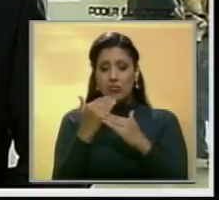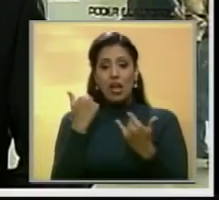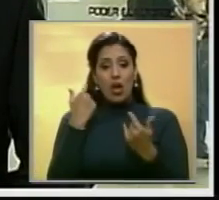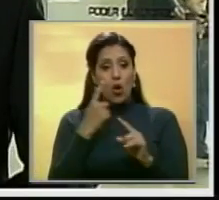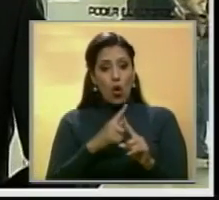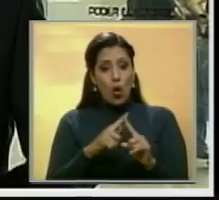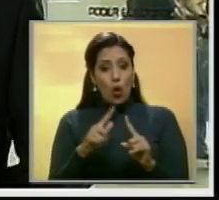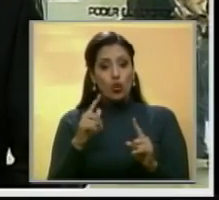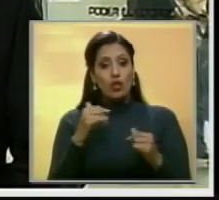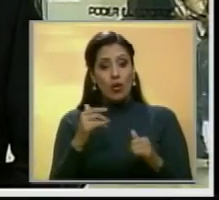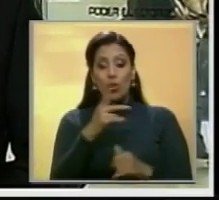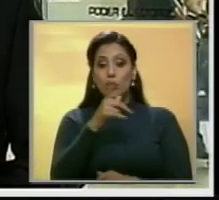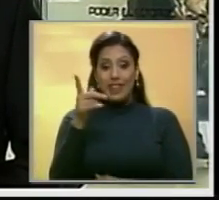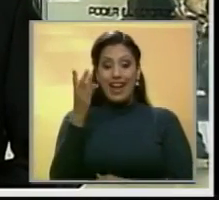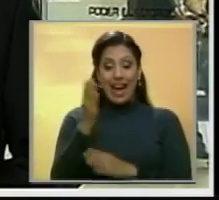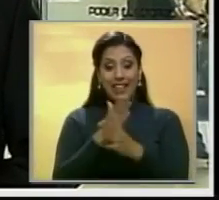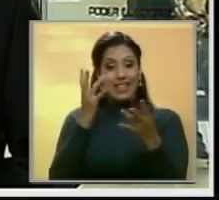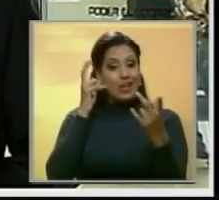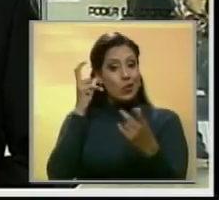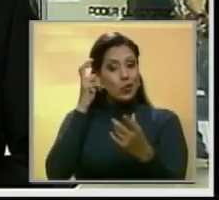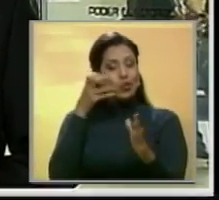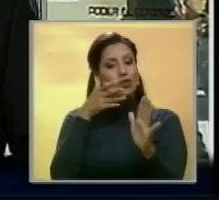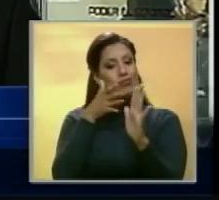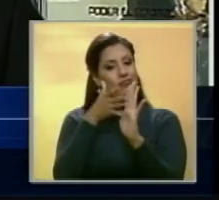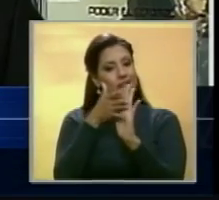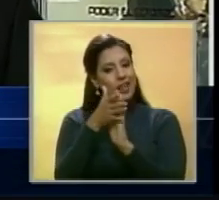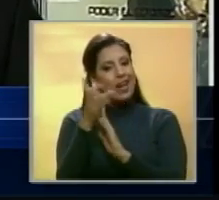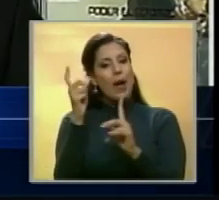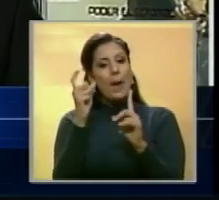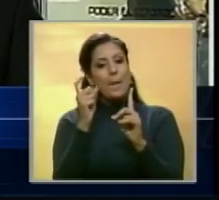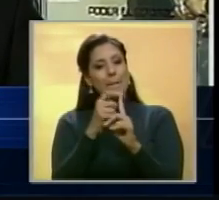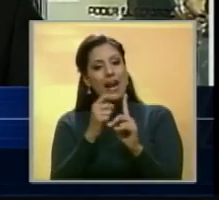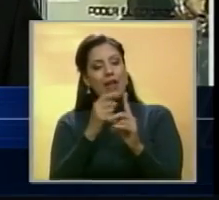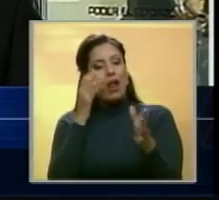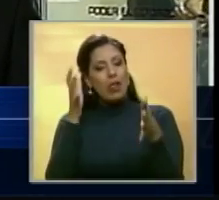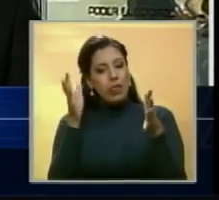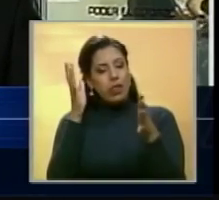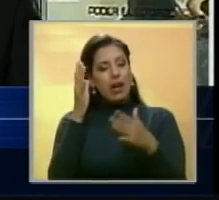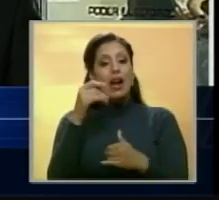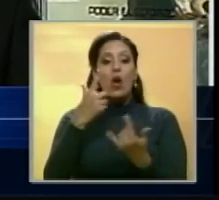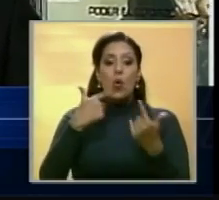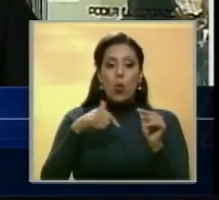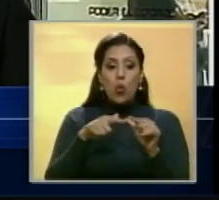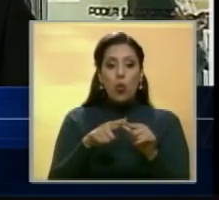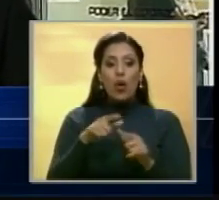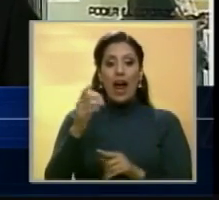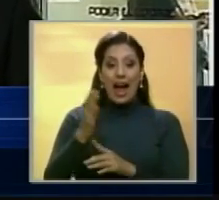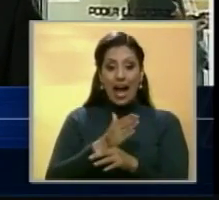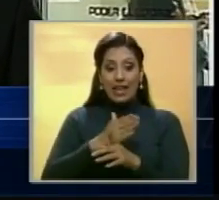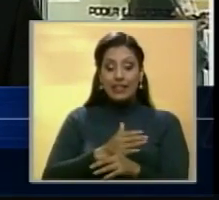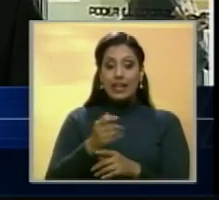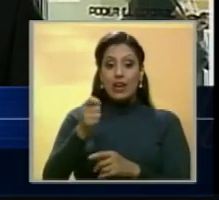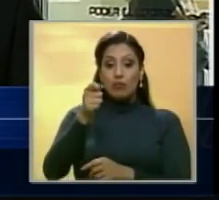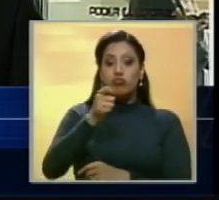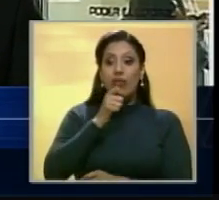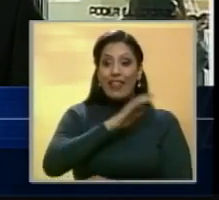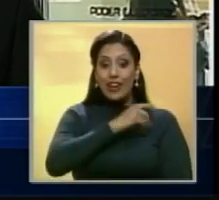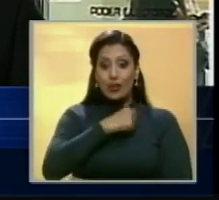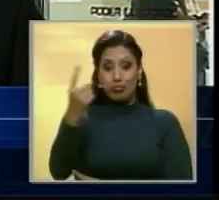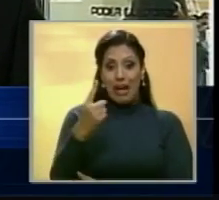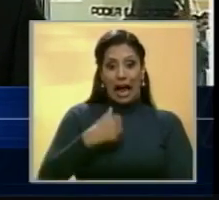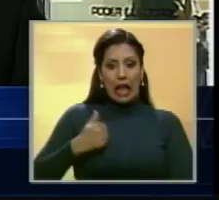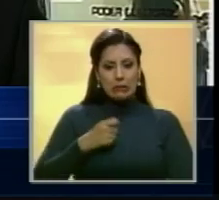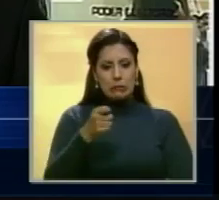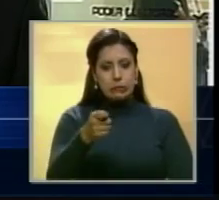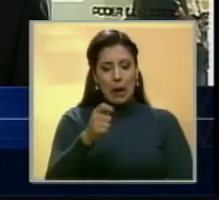Bien. Estaban entonces ustedes escuchando las declaraciones que pudimos nosotros recoger una vez que el rector Luis Emilio